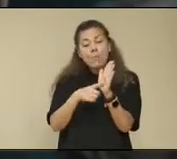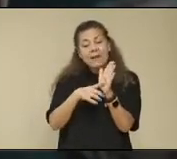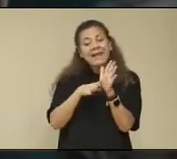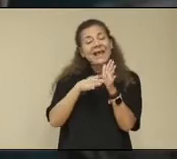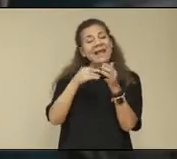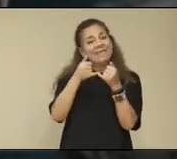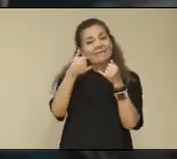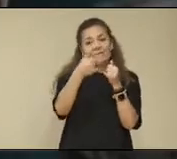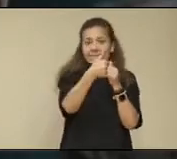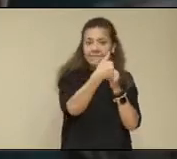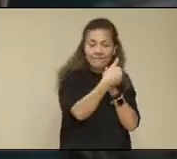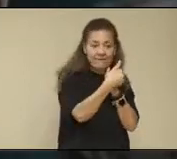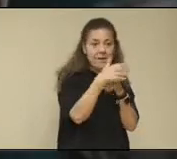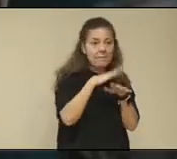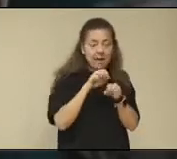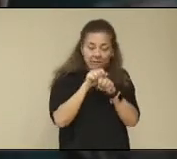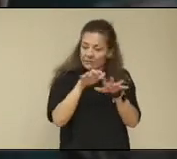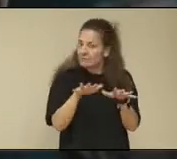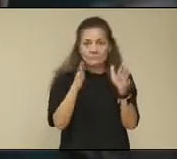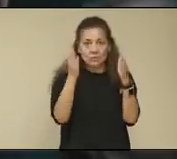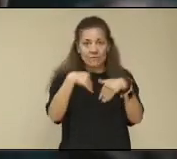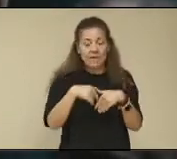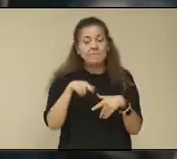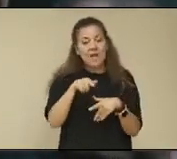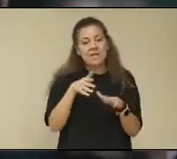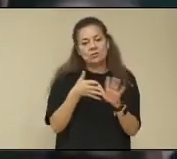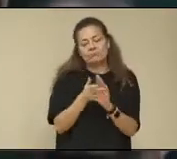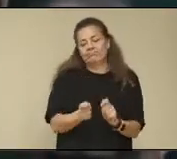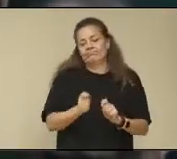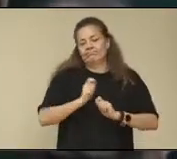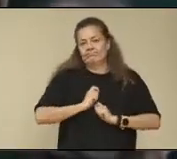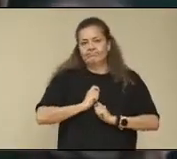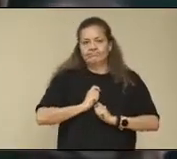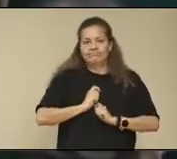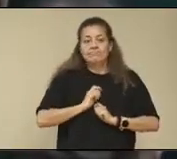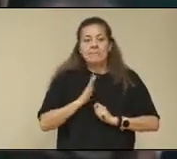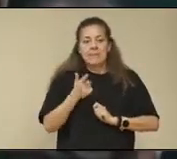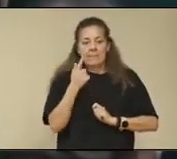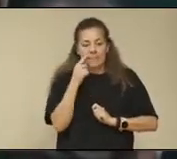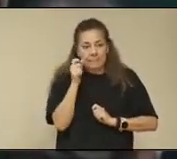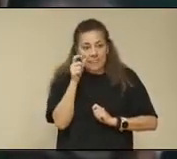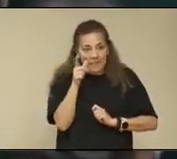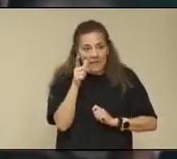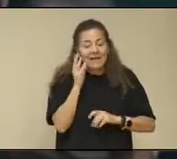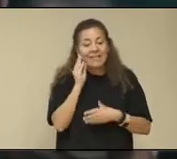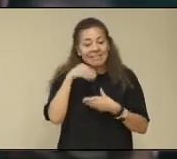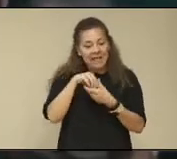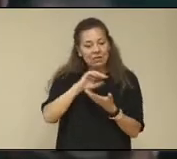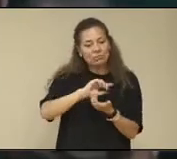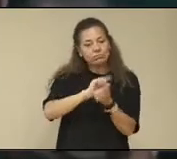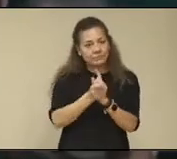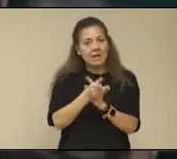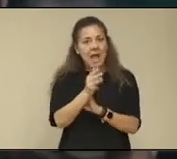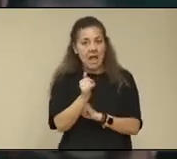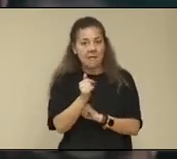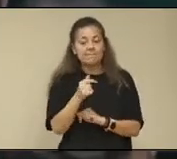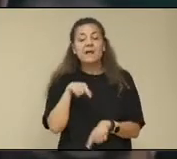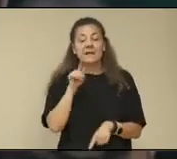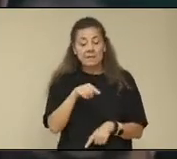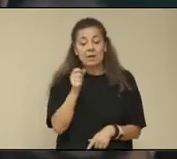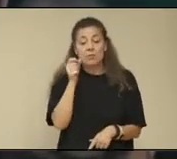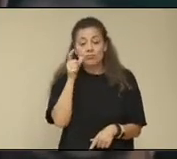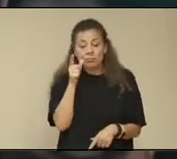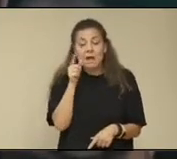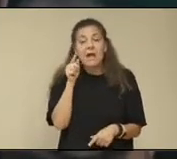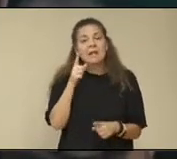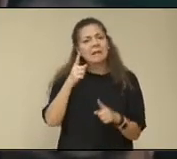viriones que fueran infectivos. Entonces eso nos dio la clave de que tenía que ver en propagación. Y lo hemos visto en